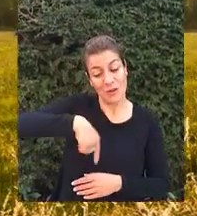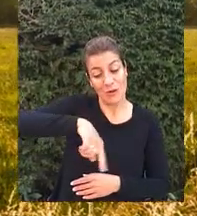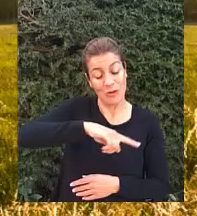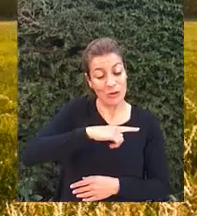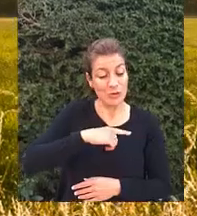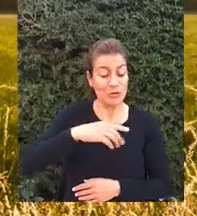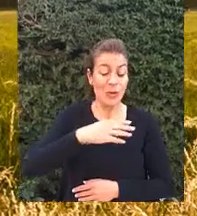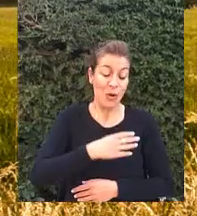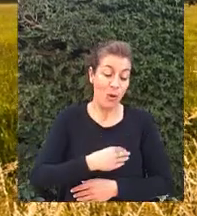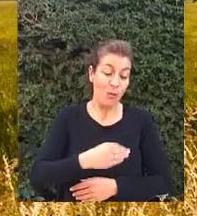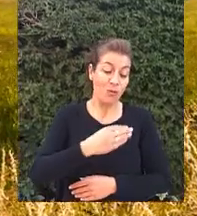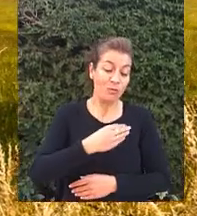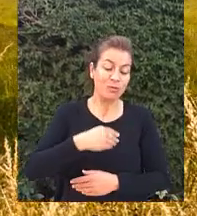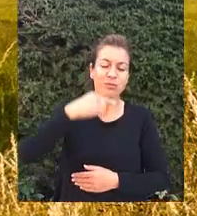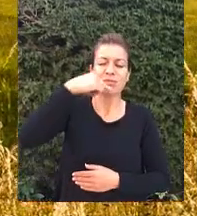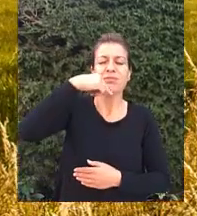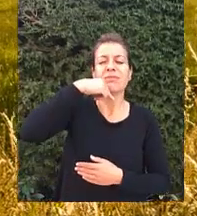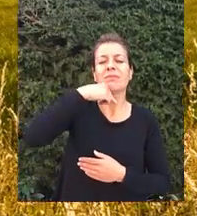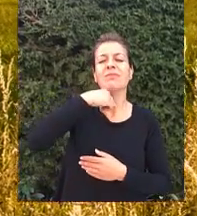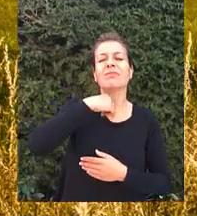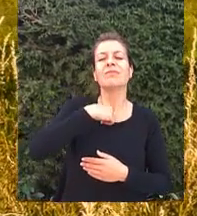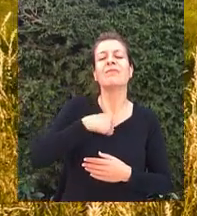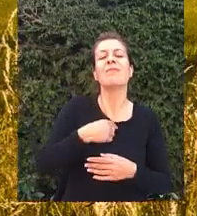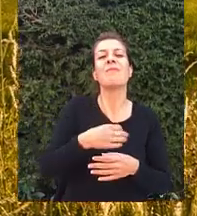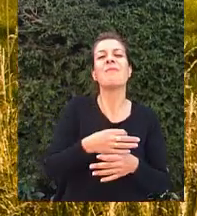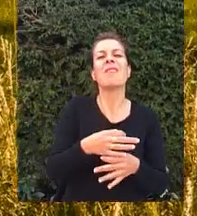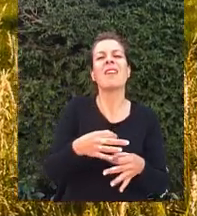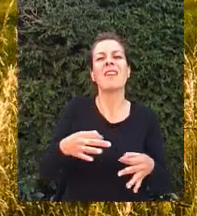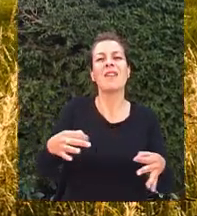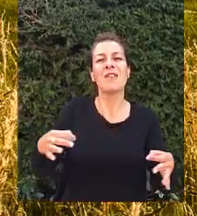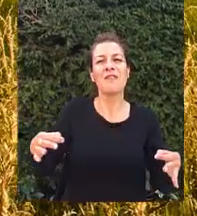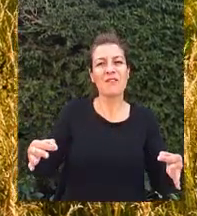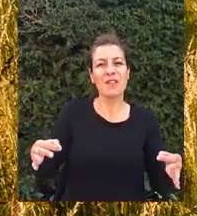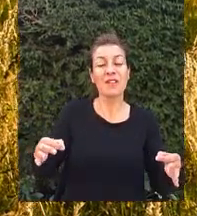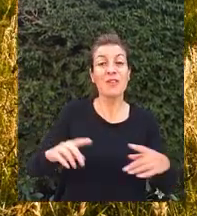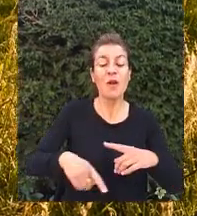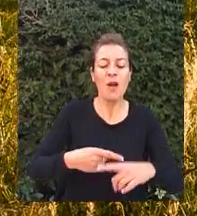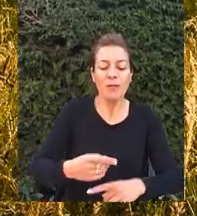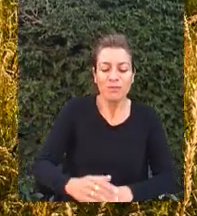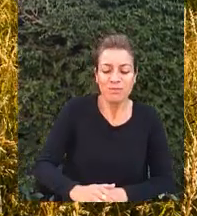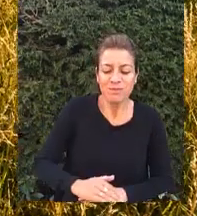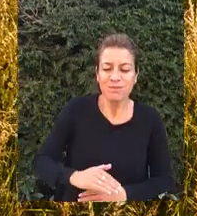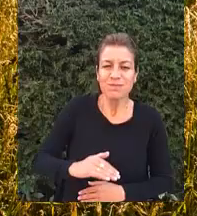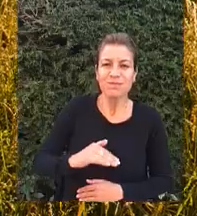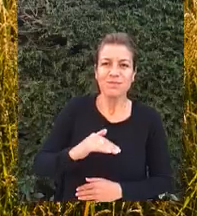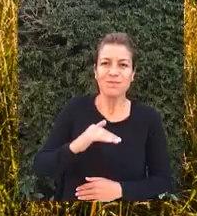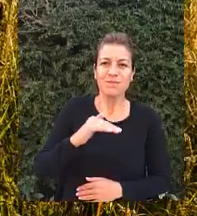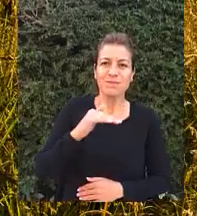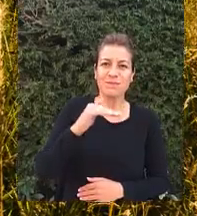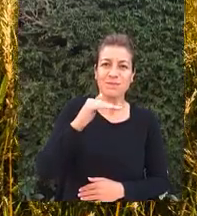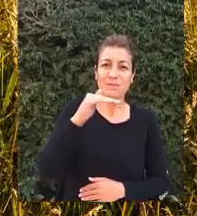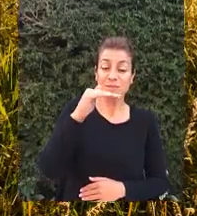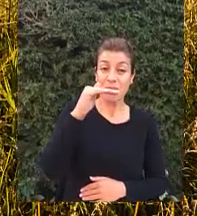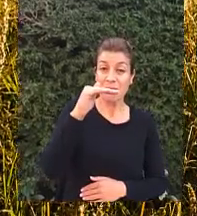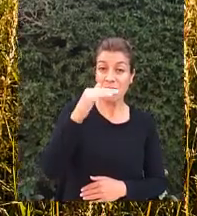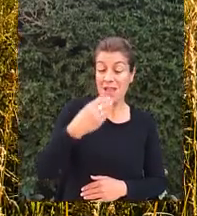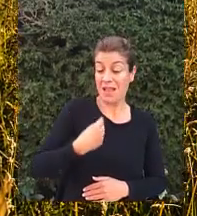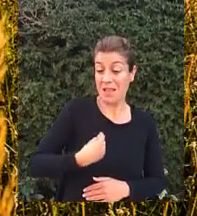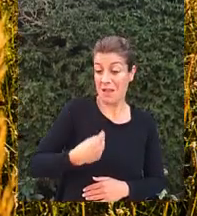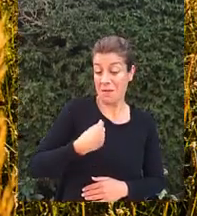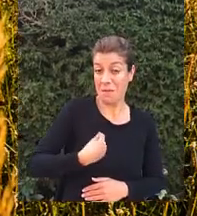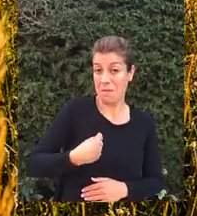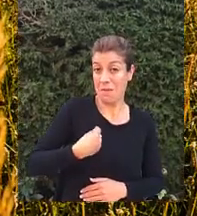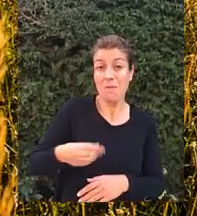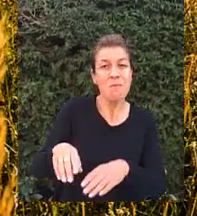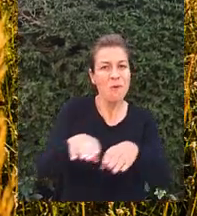los dos senos para que caiga en el sitio exacto y así pasar a la poderosa espiga, que es el